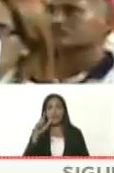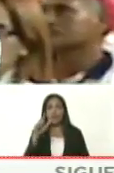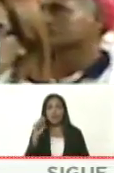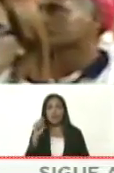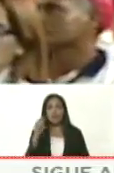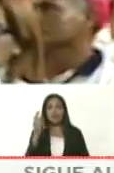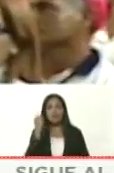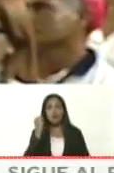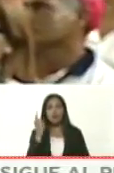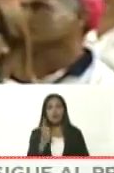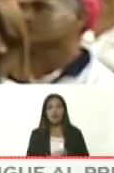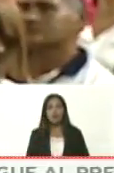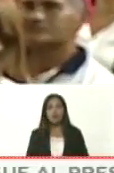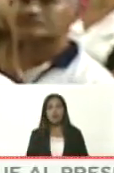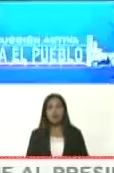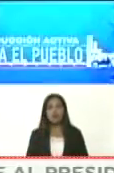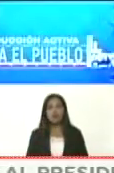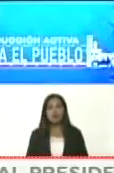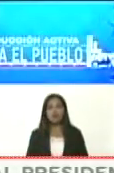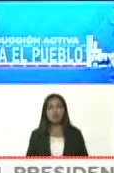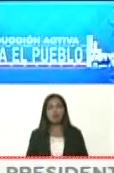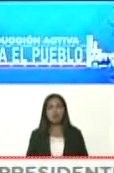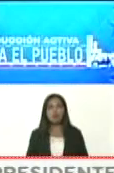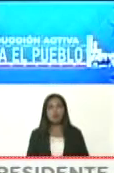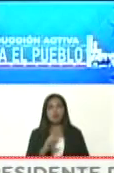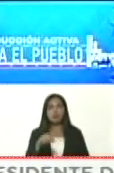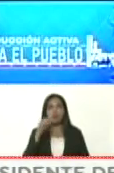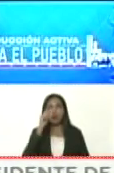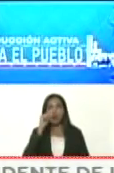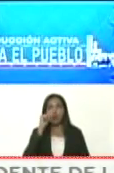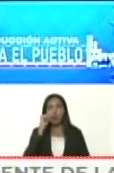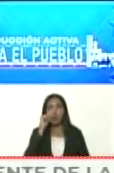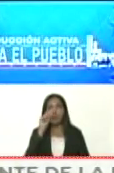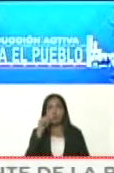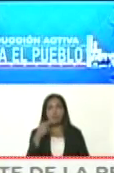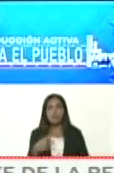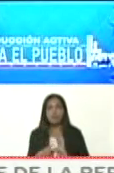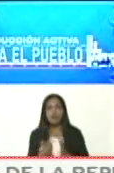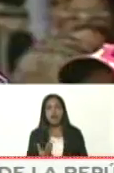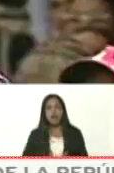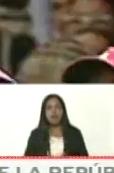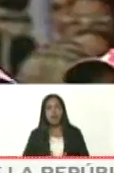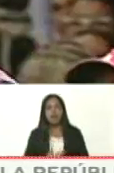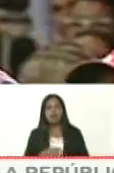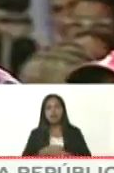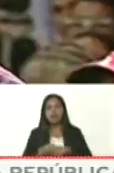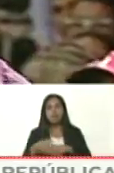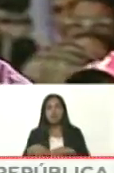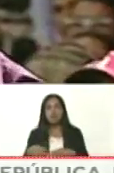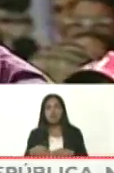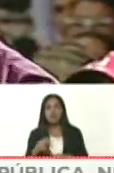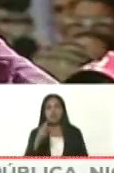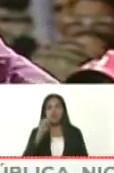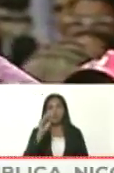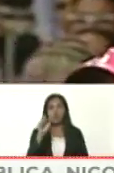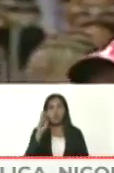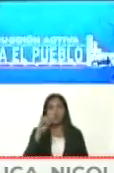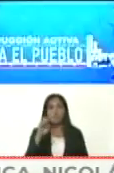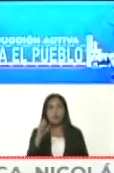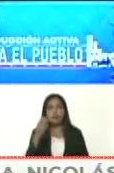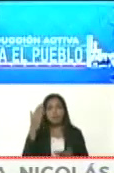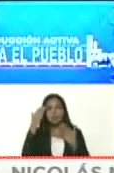Urdaneta, camarada. Y a Jenker Betovar, alcalde del municipio Tomás Lander, mi